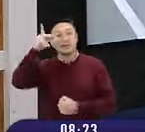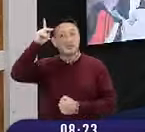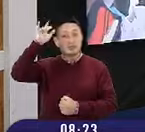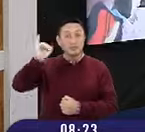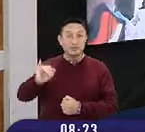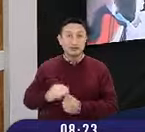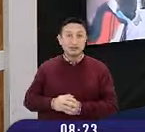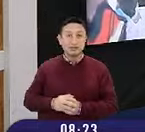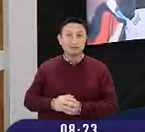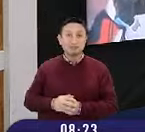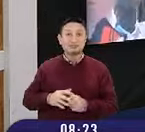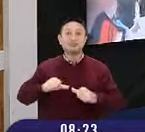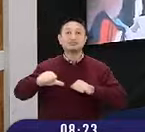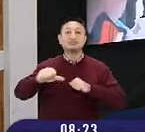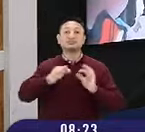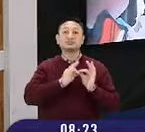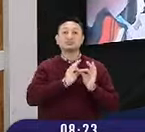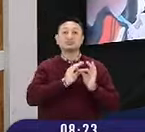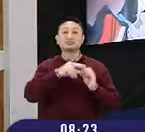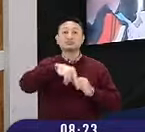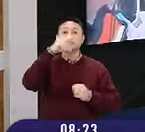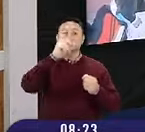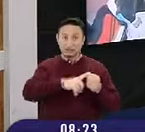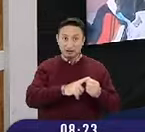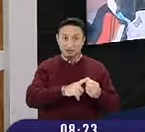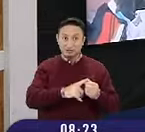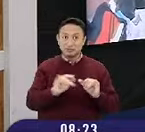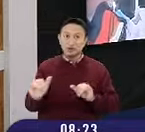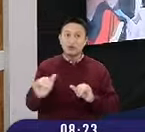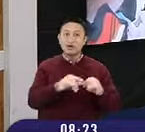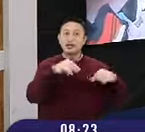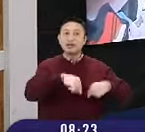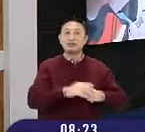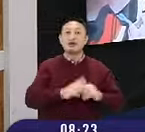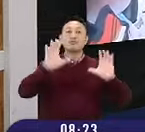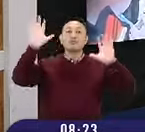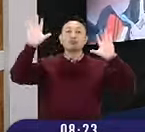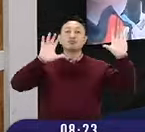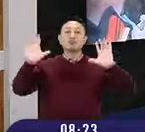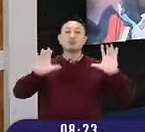está en la Administración Zonal Calderón, en el norte de Quito. Ahí se realiza la Feria de